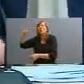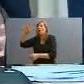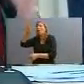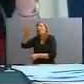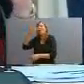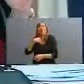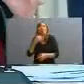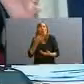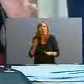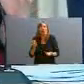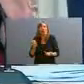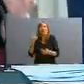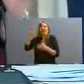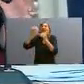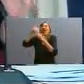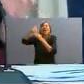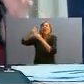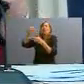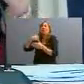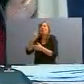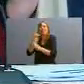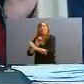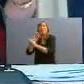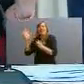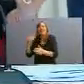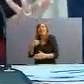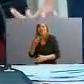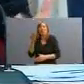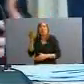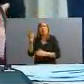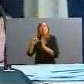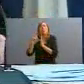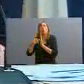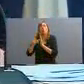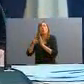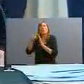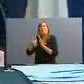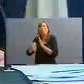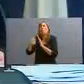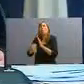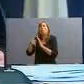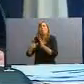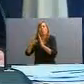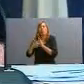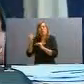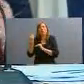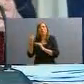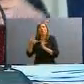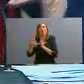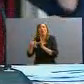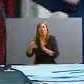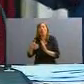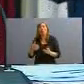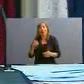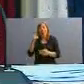un sistema no solamente de transparencia para saber, sino cuánto tiempo están esas causas, porque una de las cuestiones también fundamentales es el tema de que